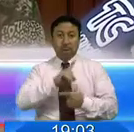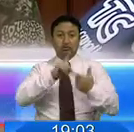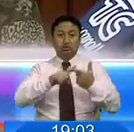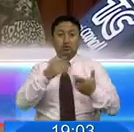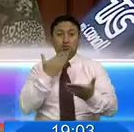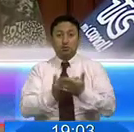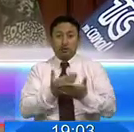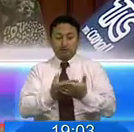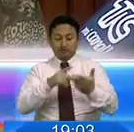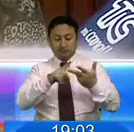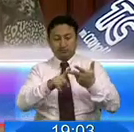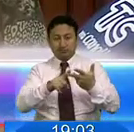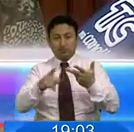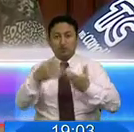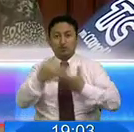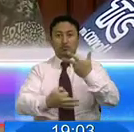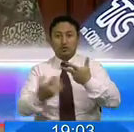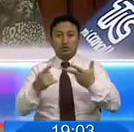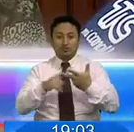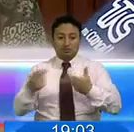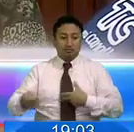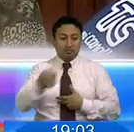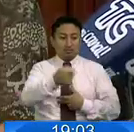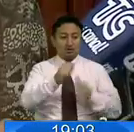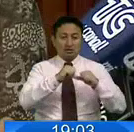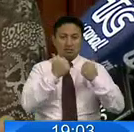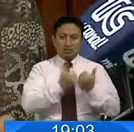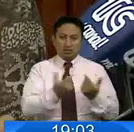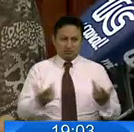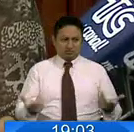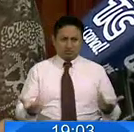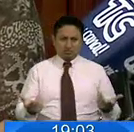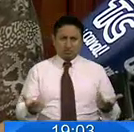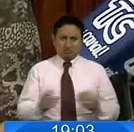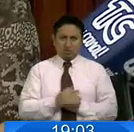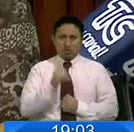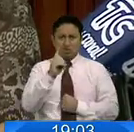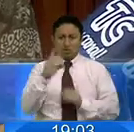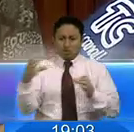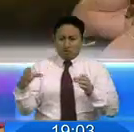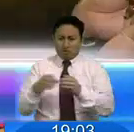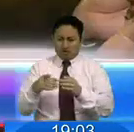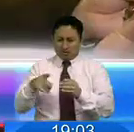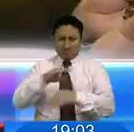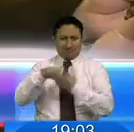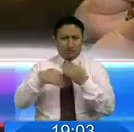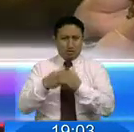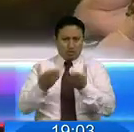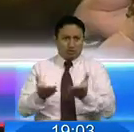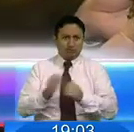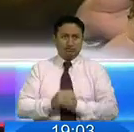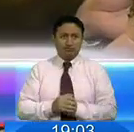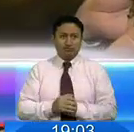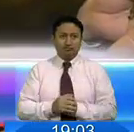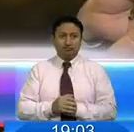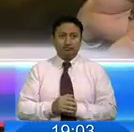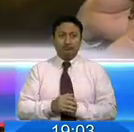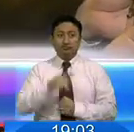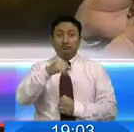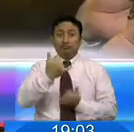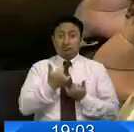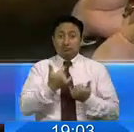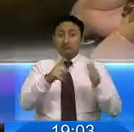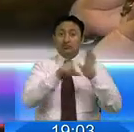pruebas, resuelve, sustancia y pasa al pleno. No puede ser un mismo comité que haga todo. No tenemos que decir que ya tenemos en la vigente